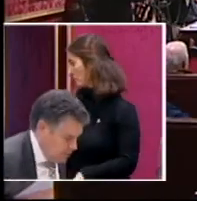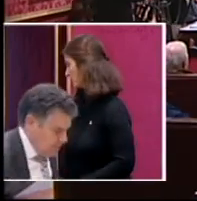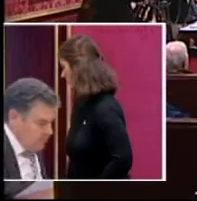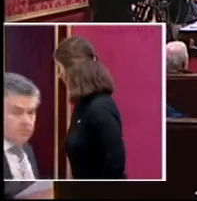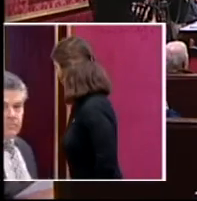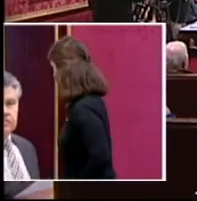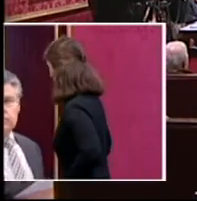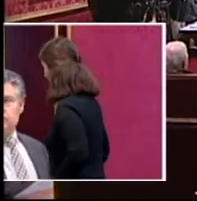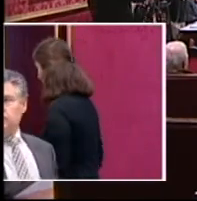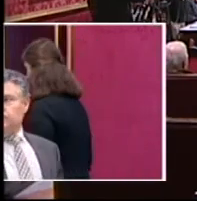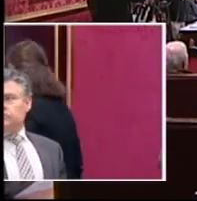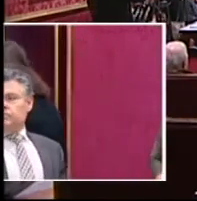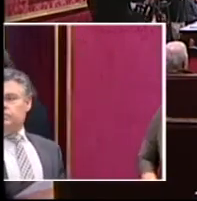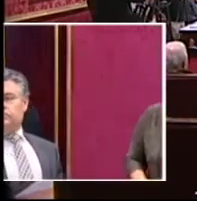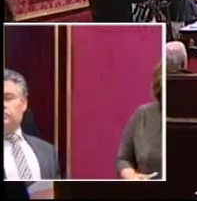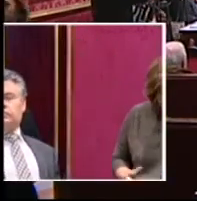gracias.